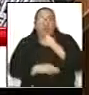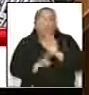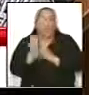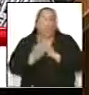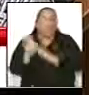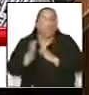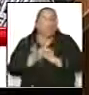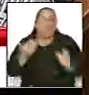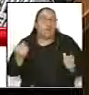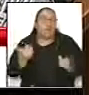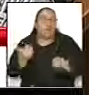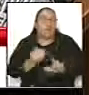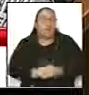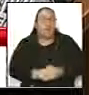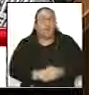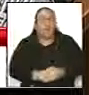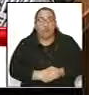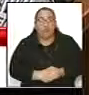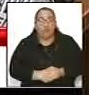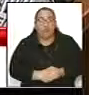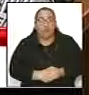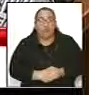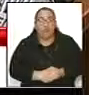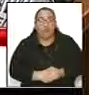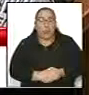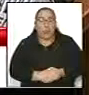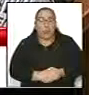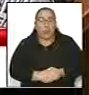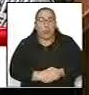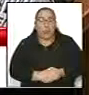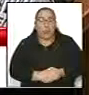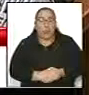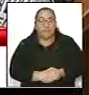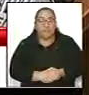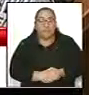tecnológico, fue que se optó por la fibra óptica porque